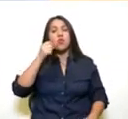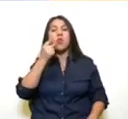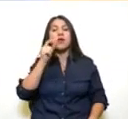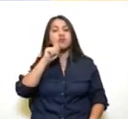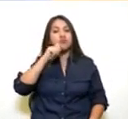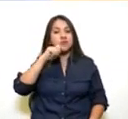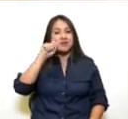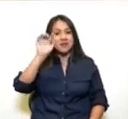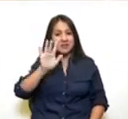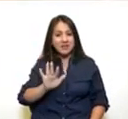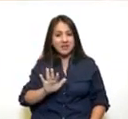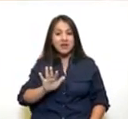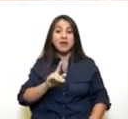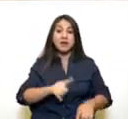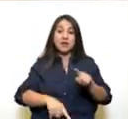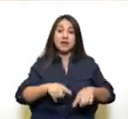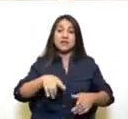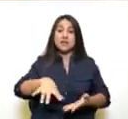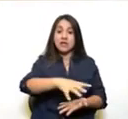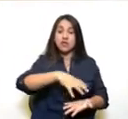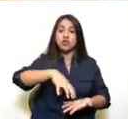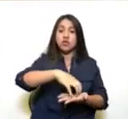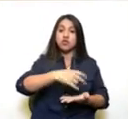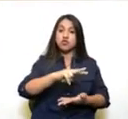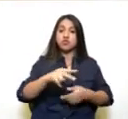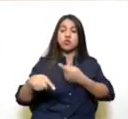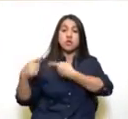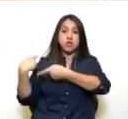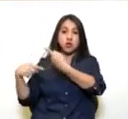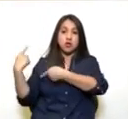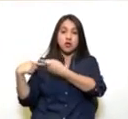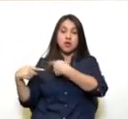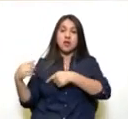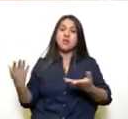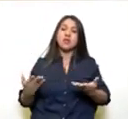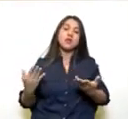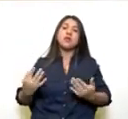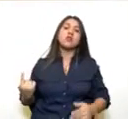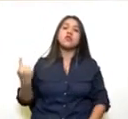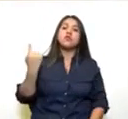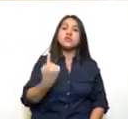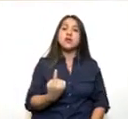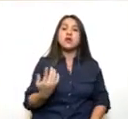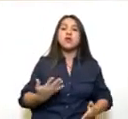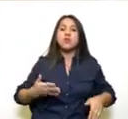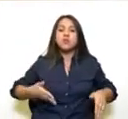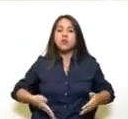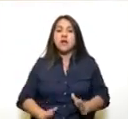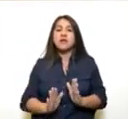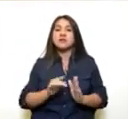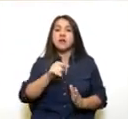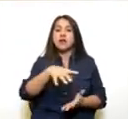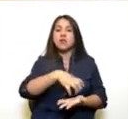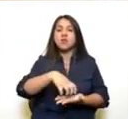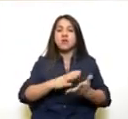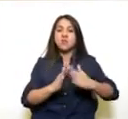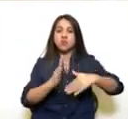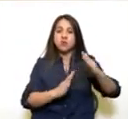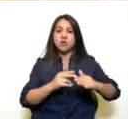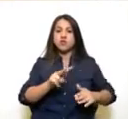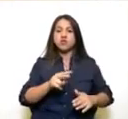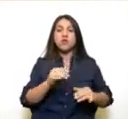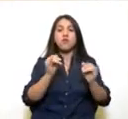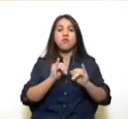radio el territorio su historia de cómo llegan su convivencia